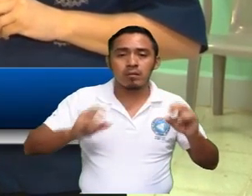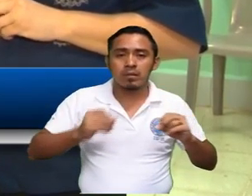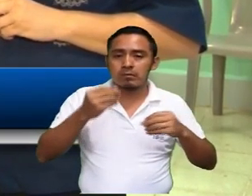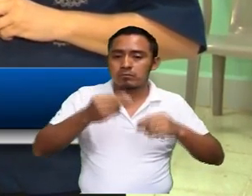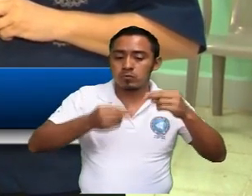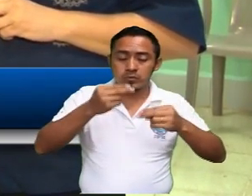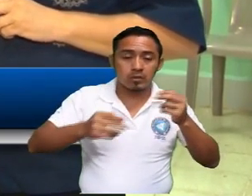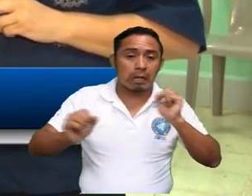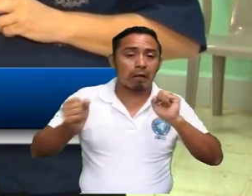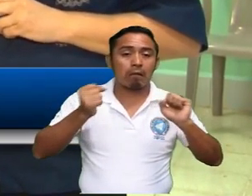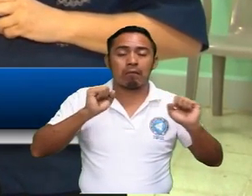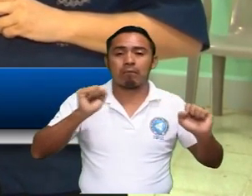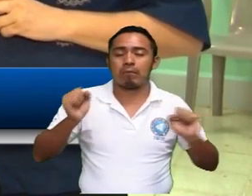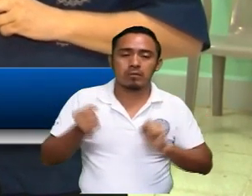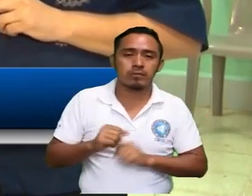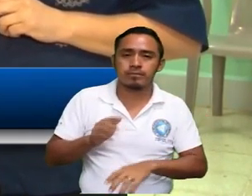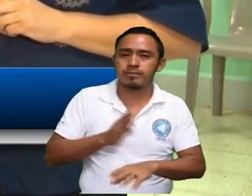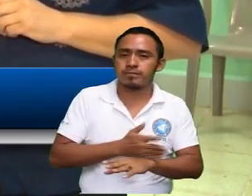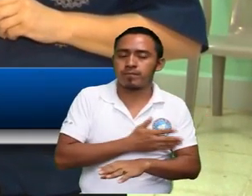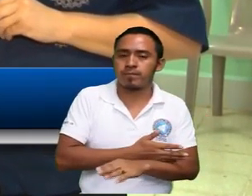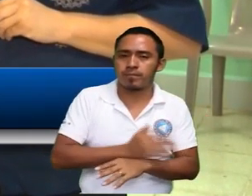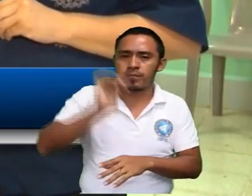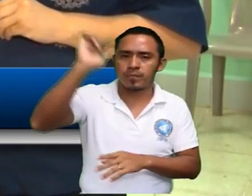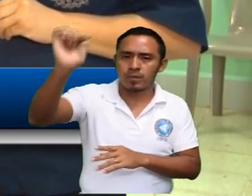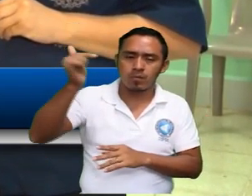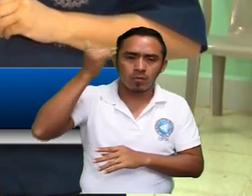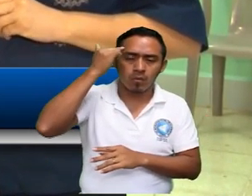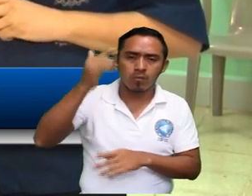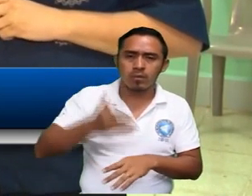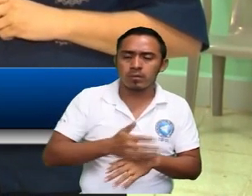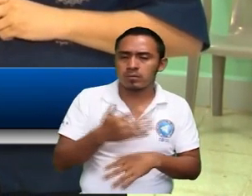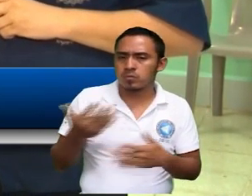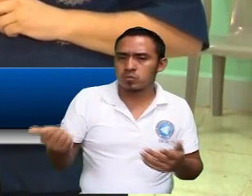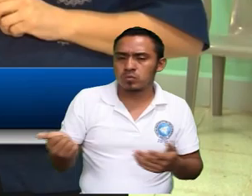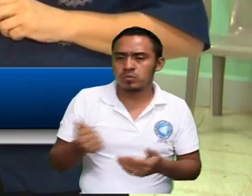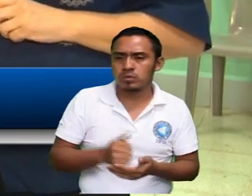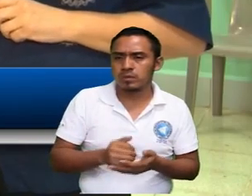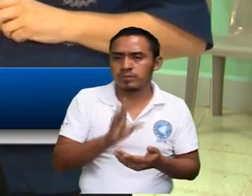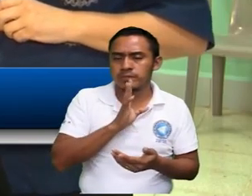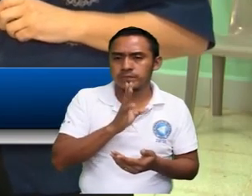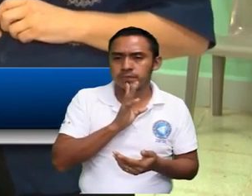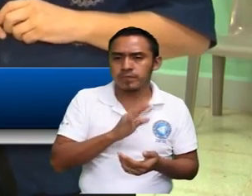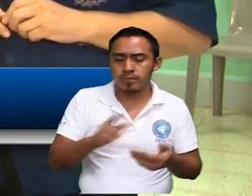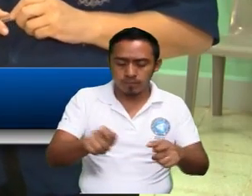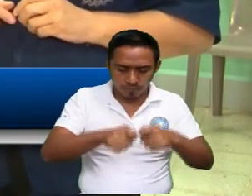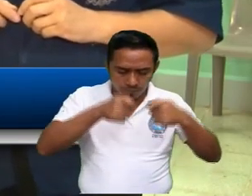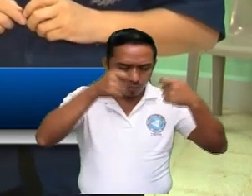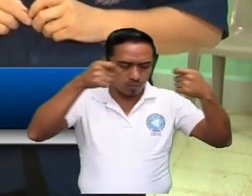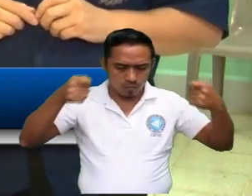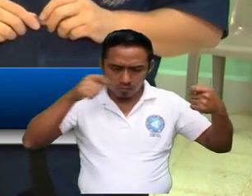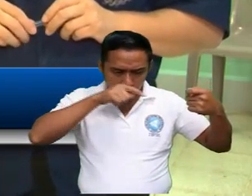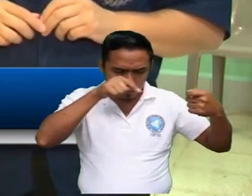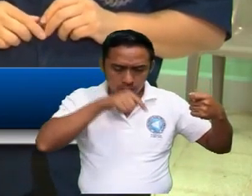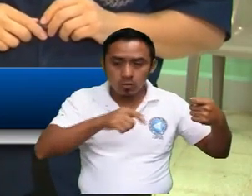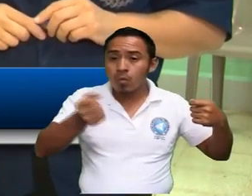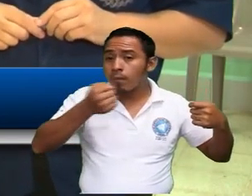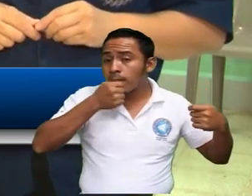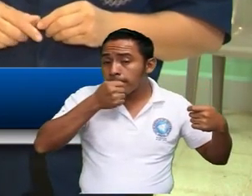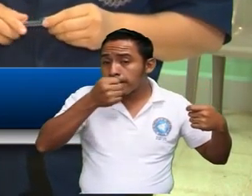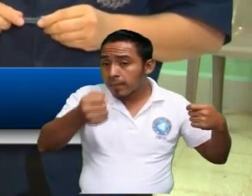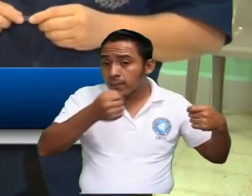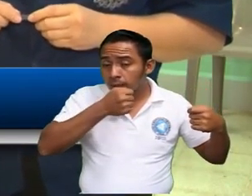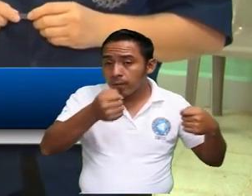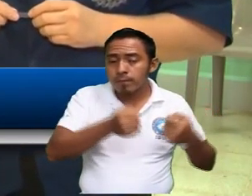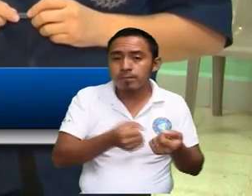números alarmantes como cuando teníamos en los gobiernos neoliberales, que se hablaba en los periódicos, en los medios de comunicación,